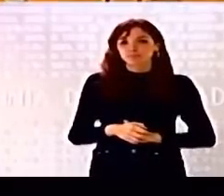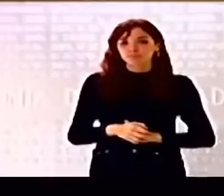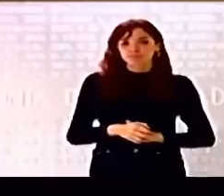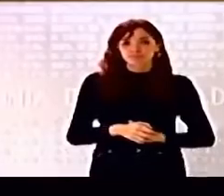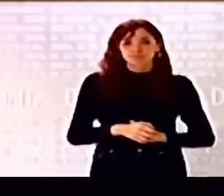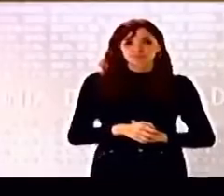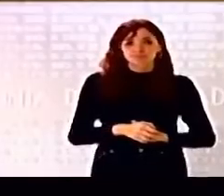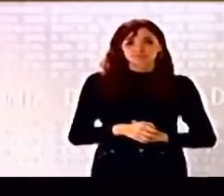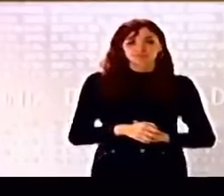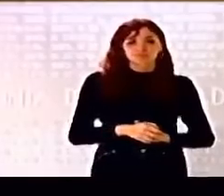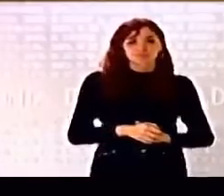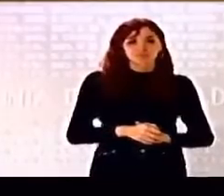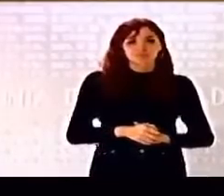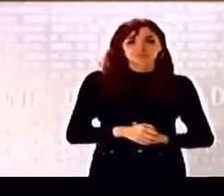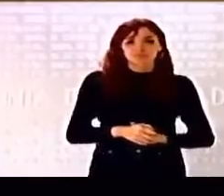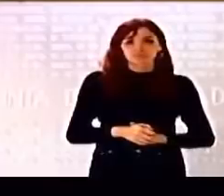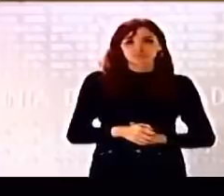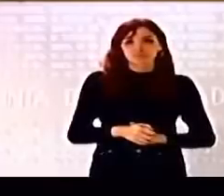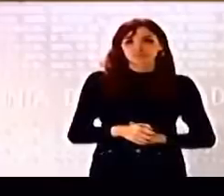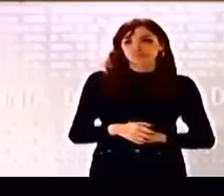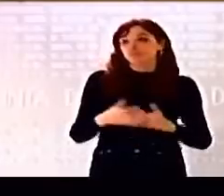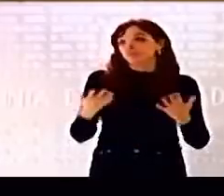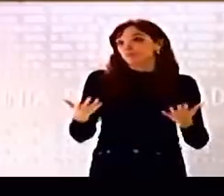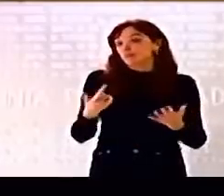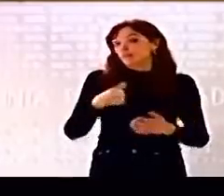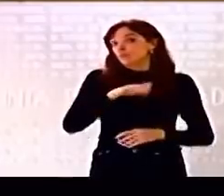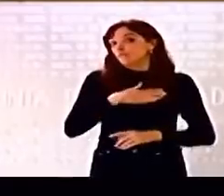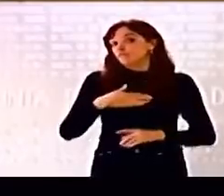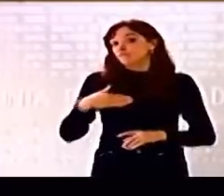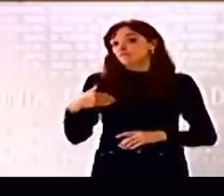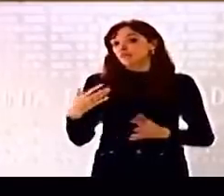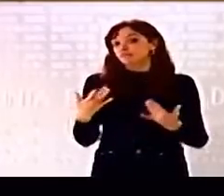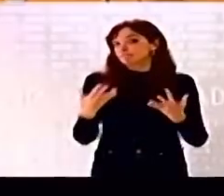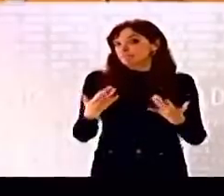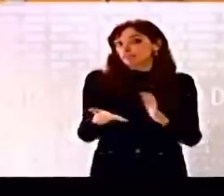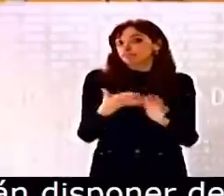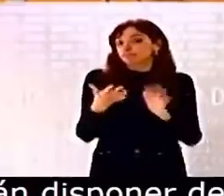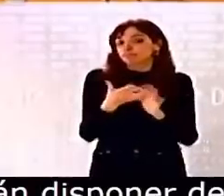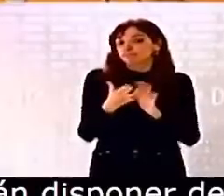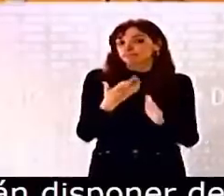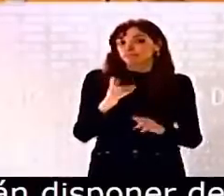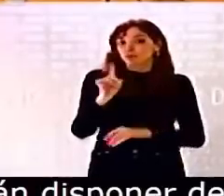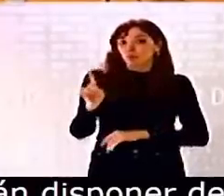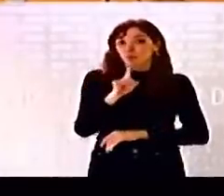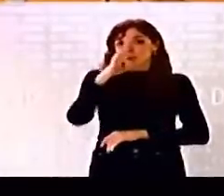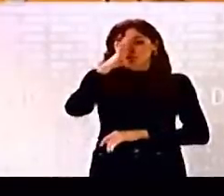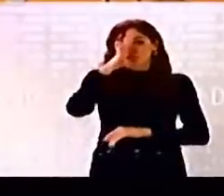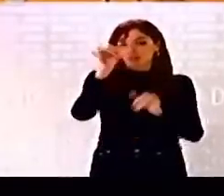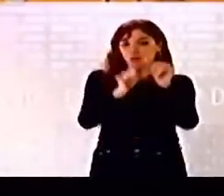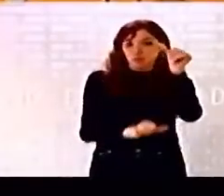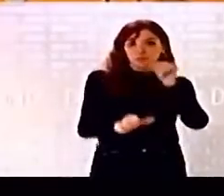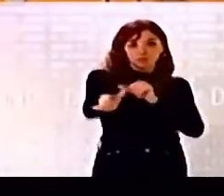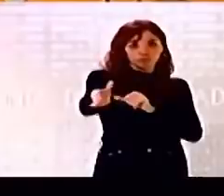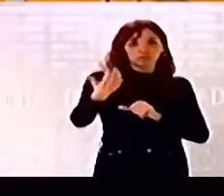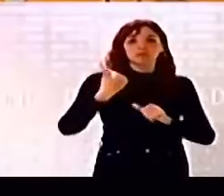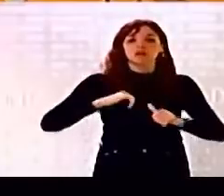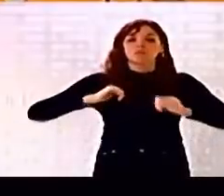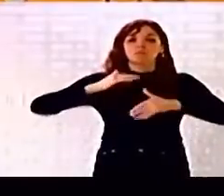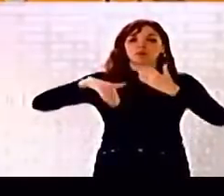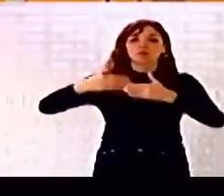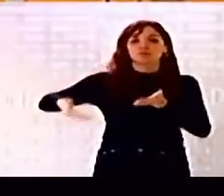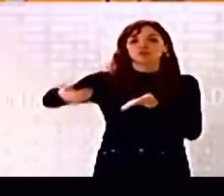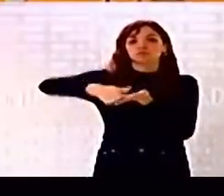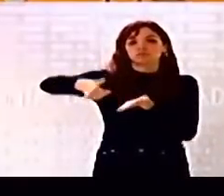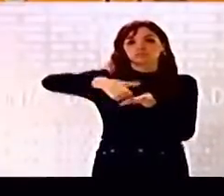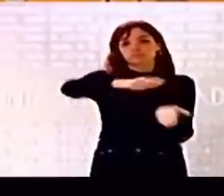Disponer de las ayudas. Pues la tramitación, la idea es agilizar todo lo posible. A partir del 1 de febrero se comenzará el proceso de